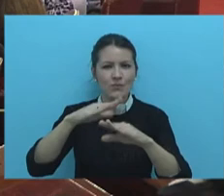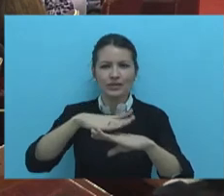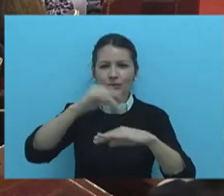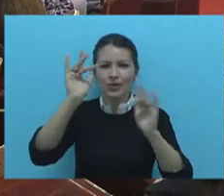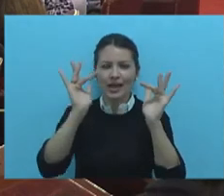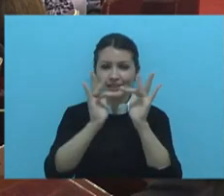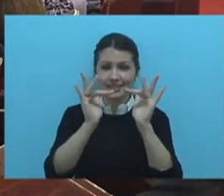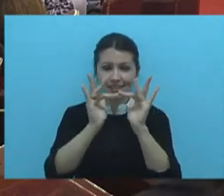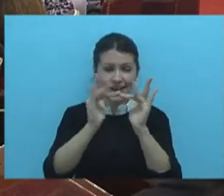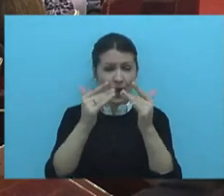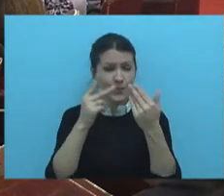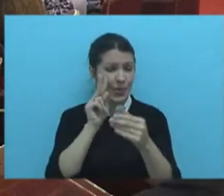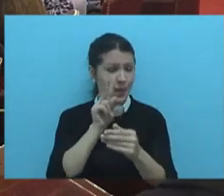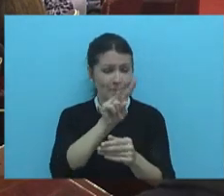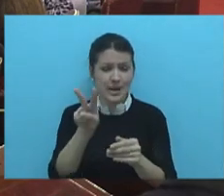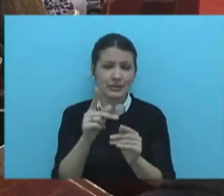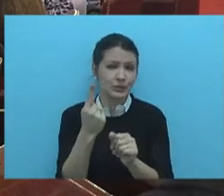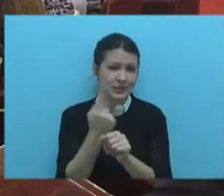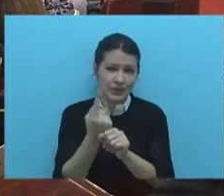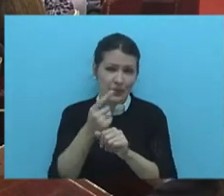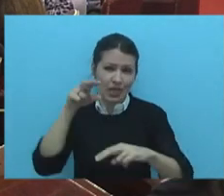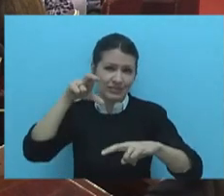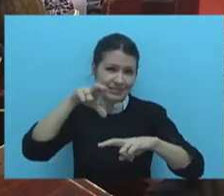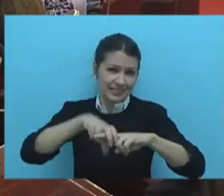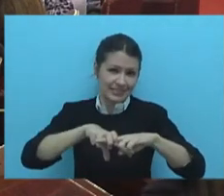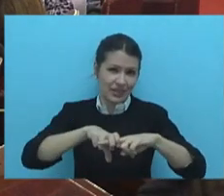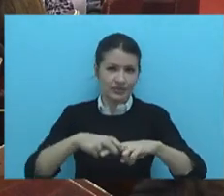después. Quédense un segundito, ¿cómo están?